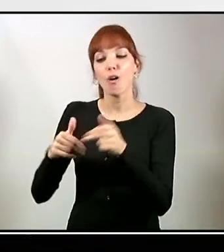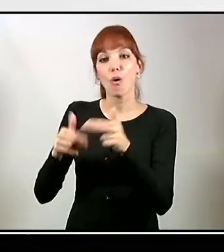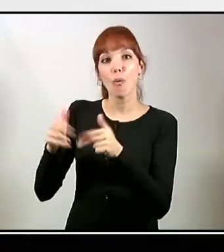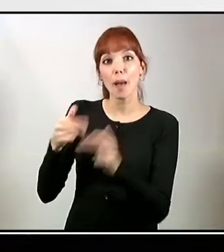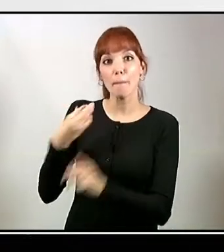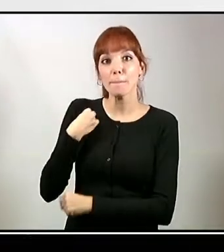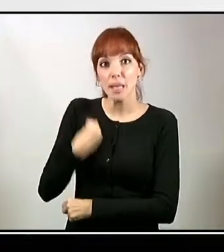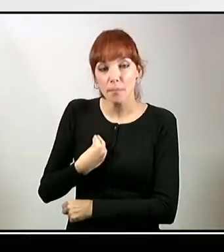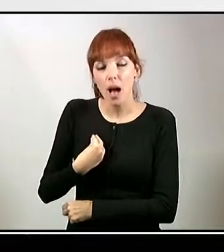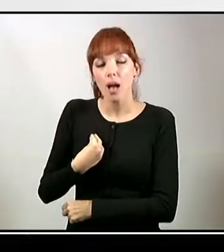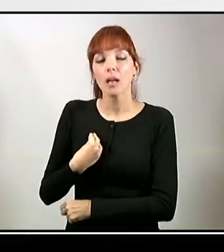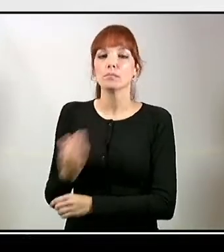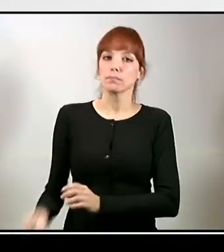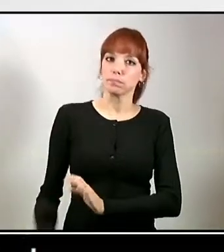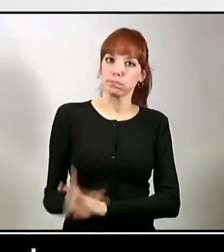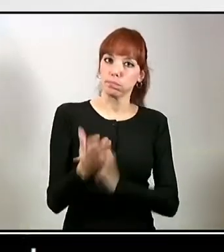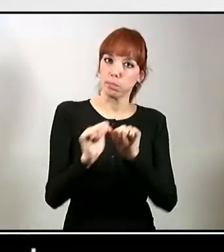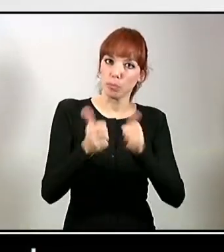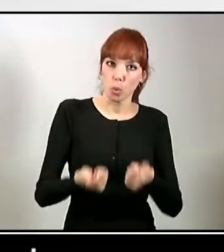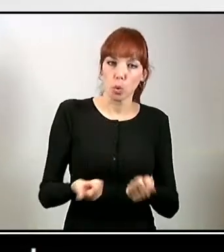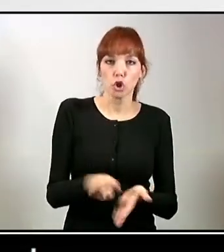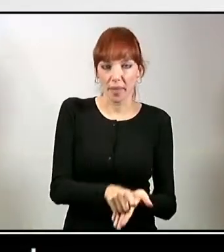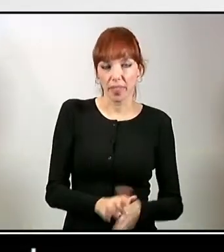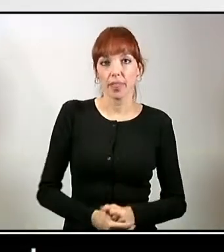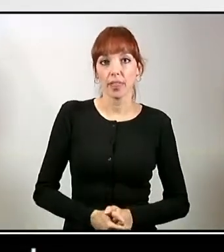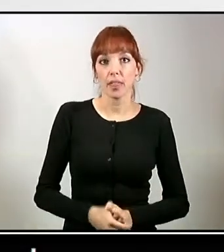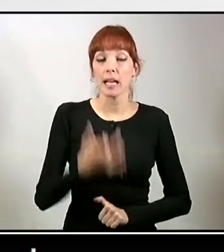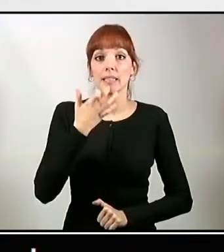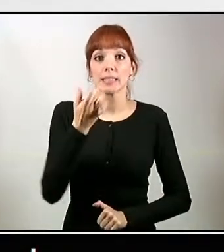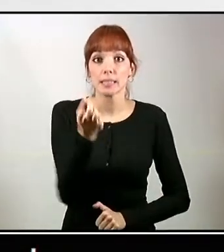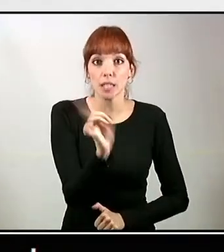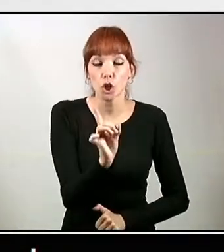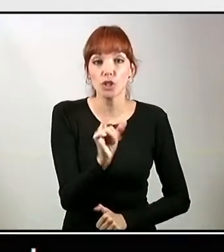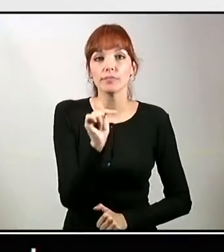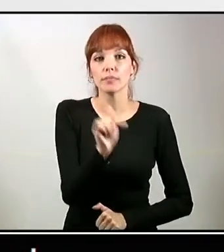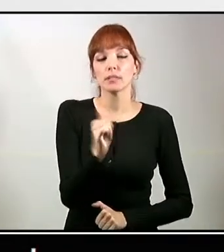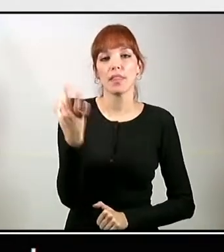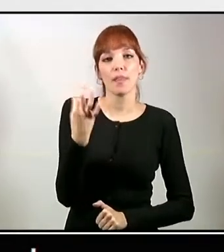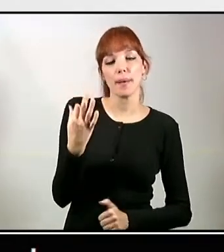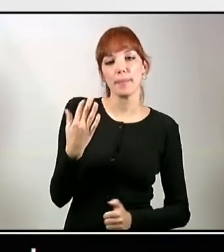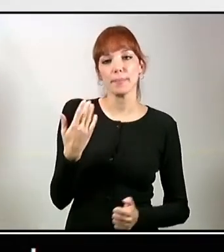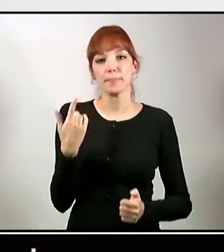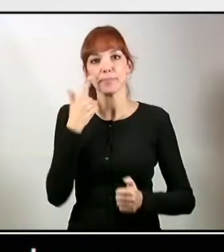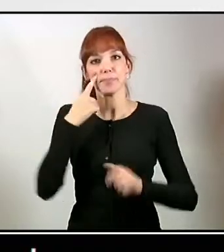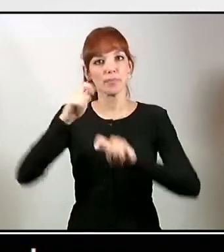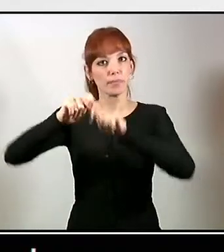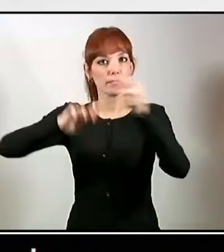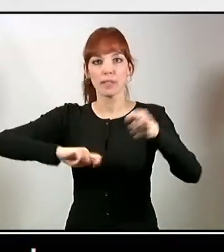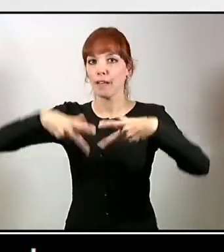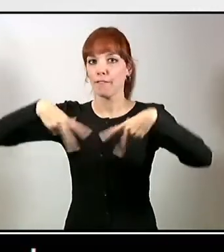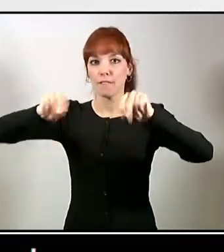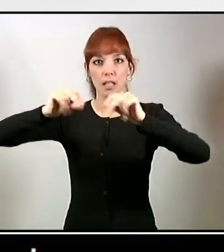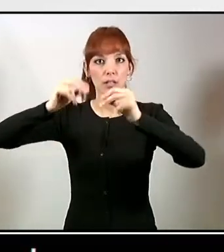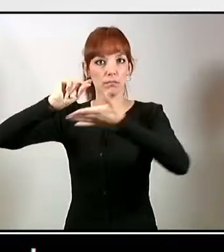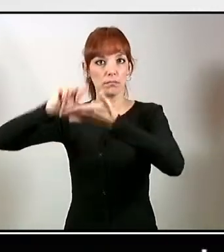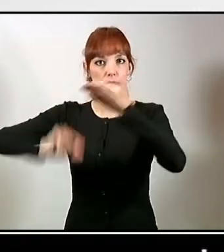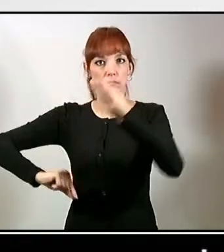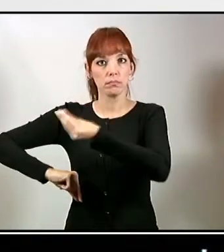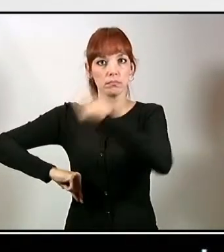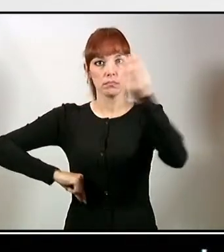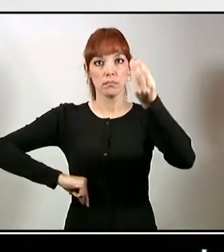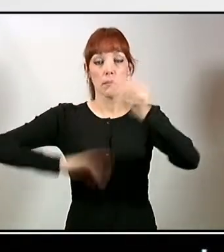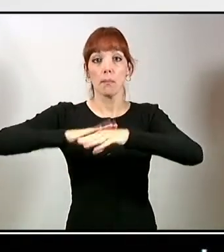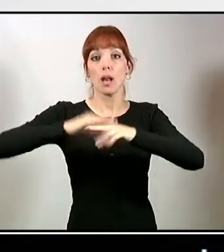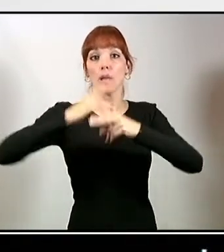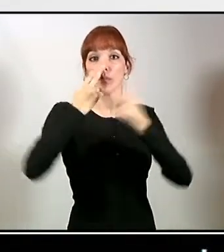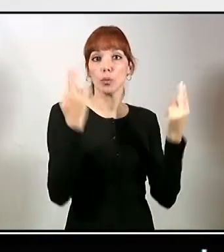a activarse. Y de no ser así, pues hay que intentar llegar a una resolución del contrato para volver a sacar la